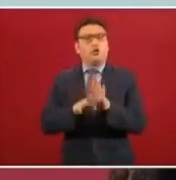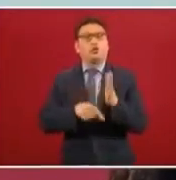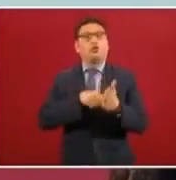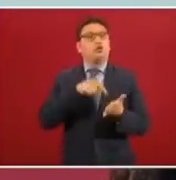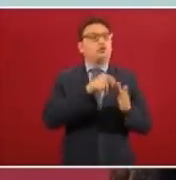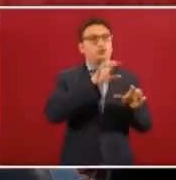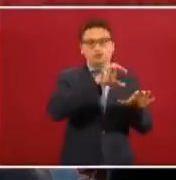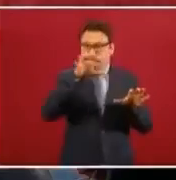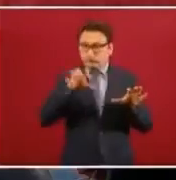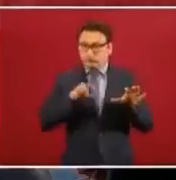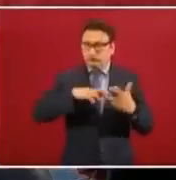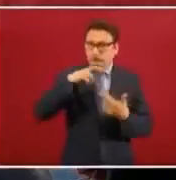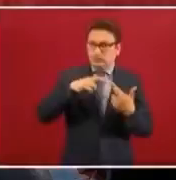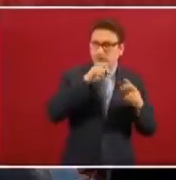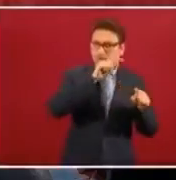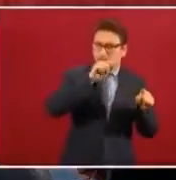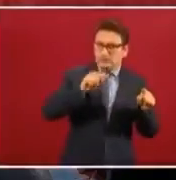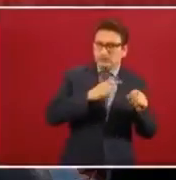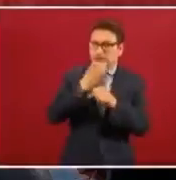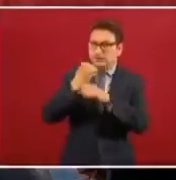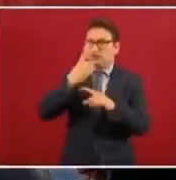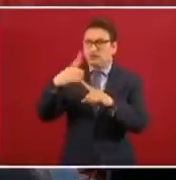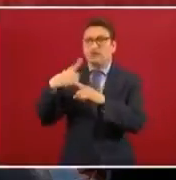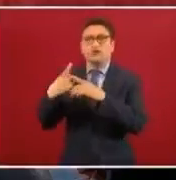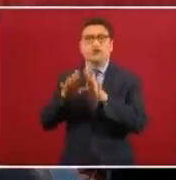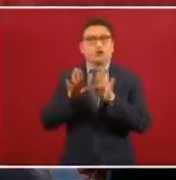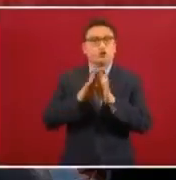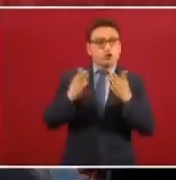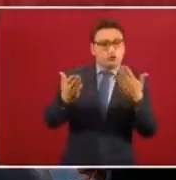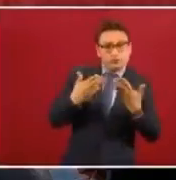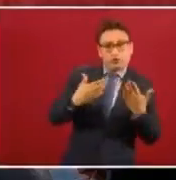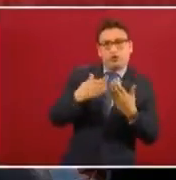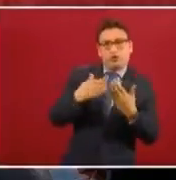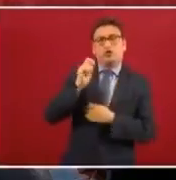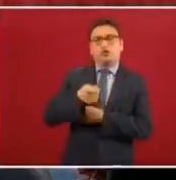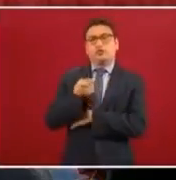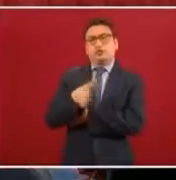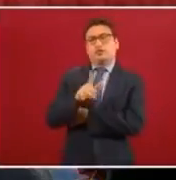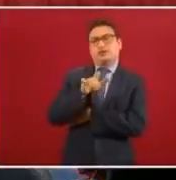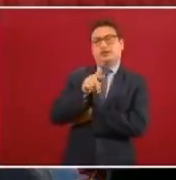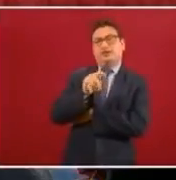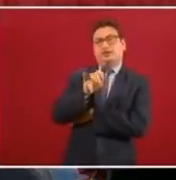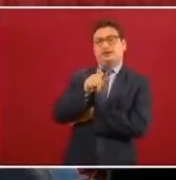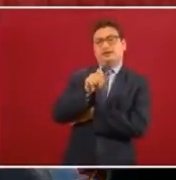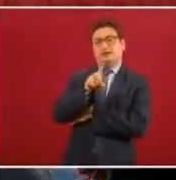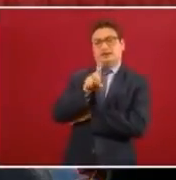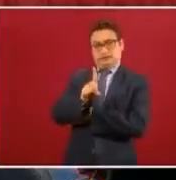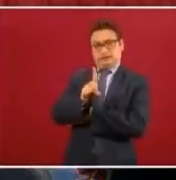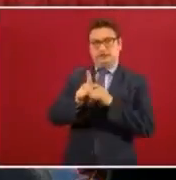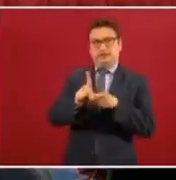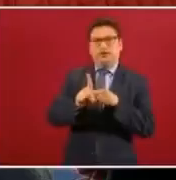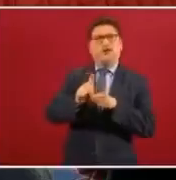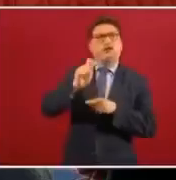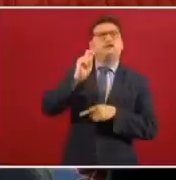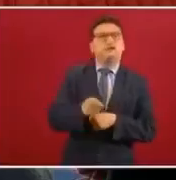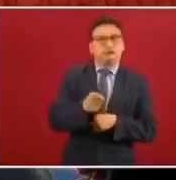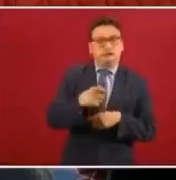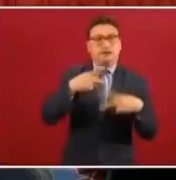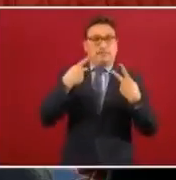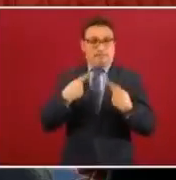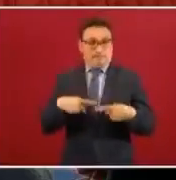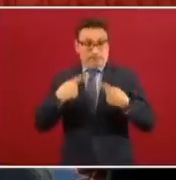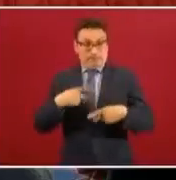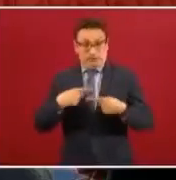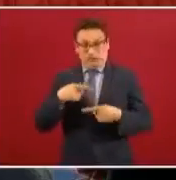federativas necesitamos esta medida que se llama la letalidad la letalidad es el número de personas